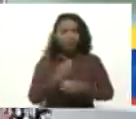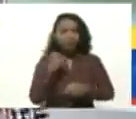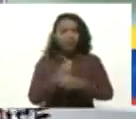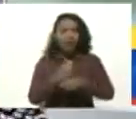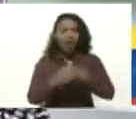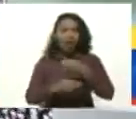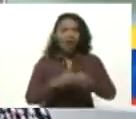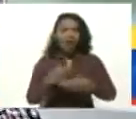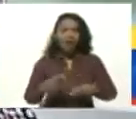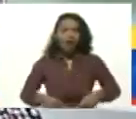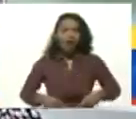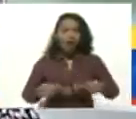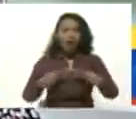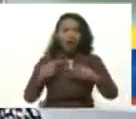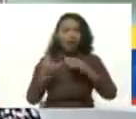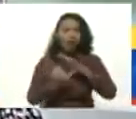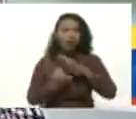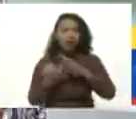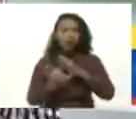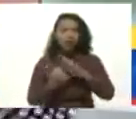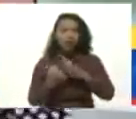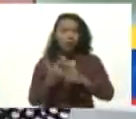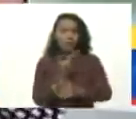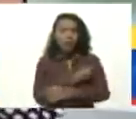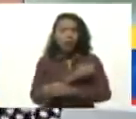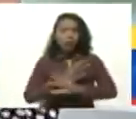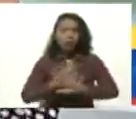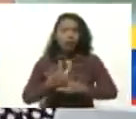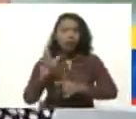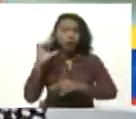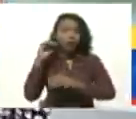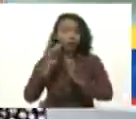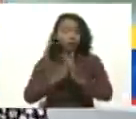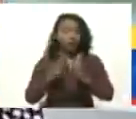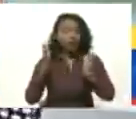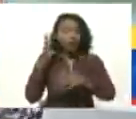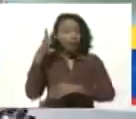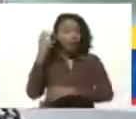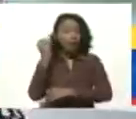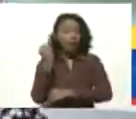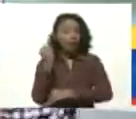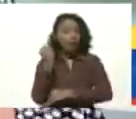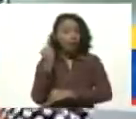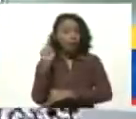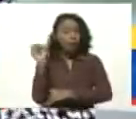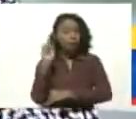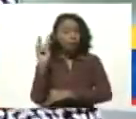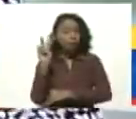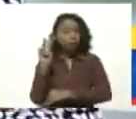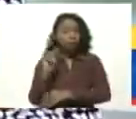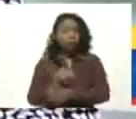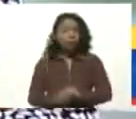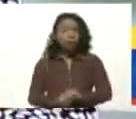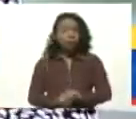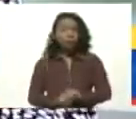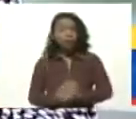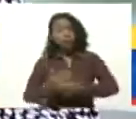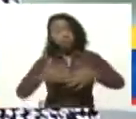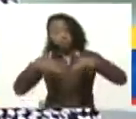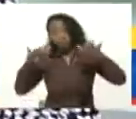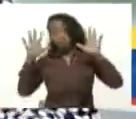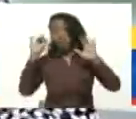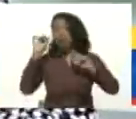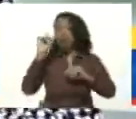hacen vida en la institución están vacunados, presidente. Ese es un gran logro para Venezuela. Sin embargo, también